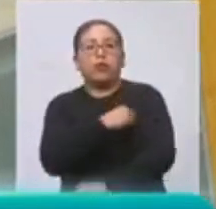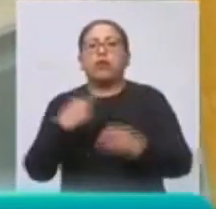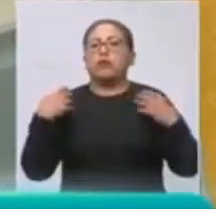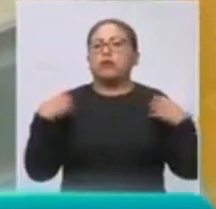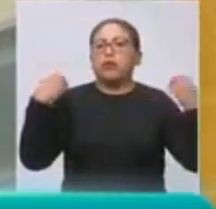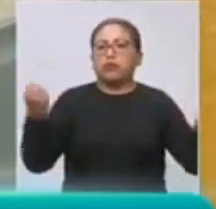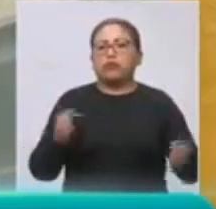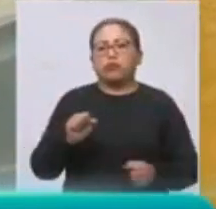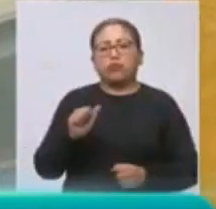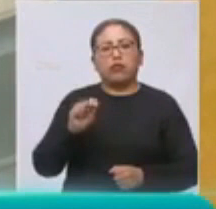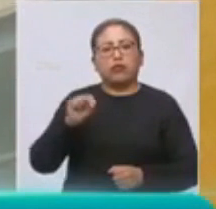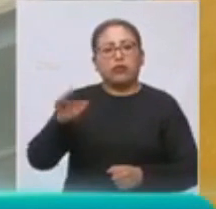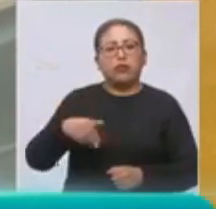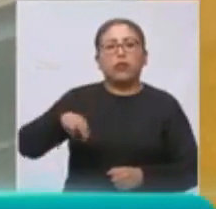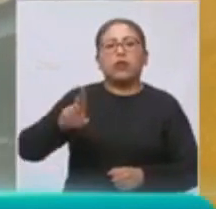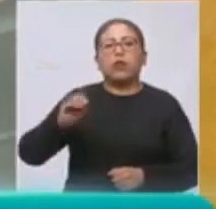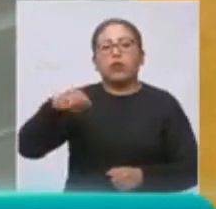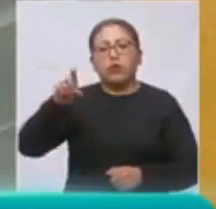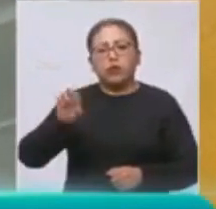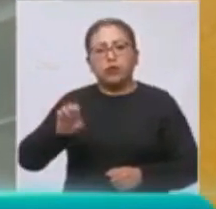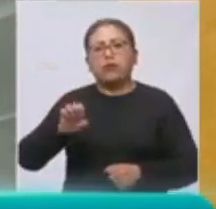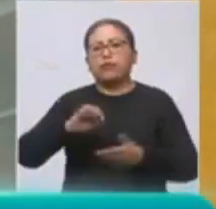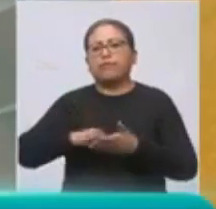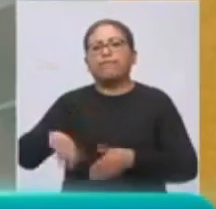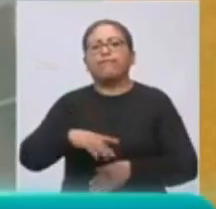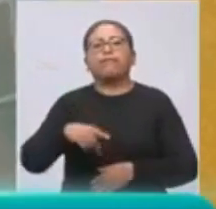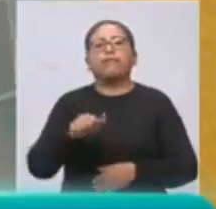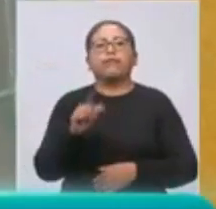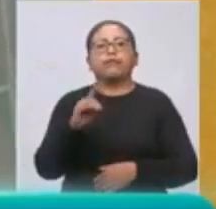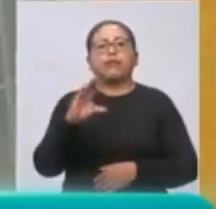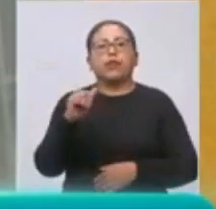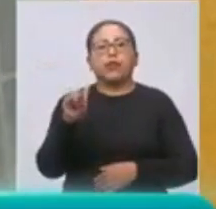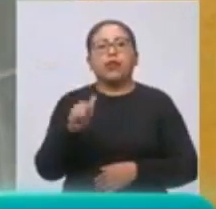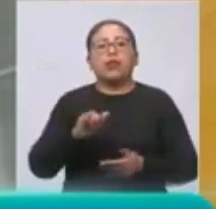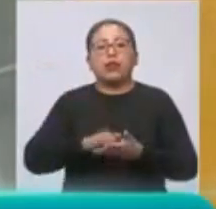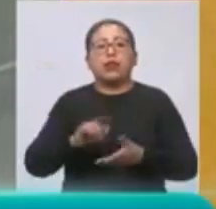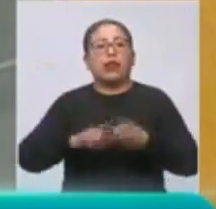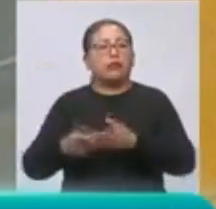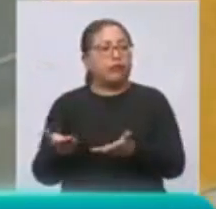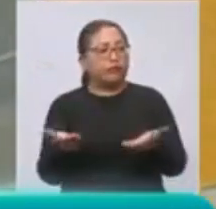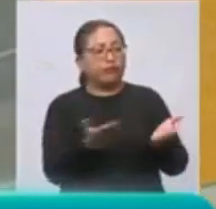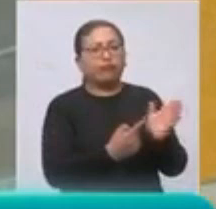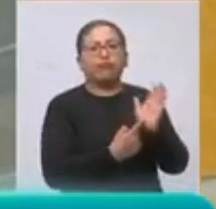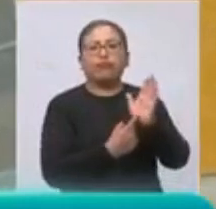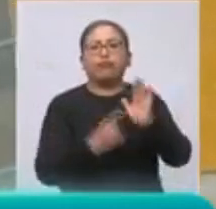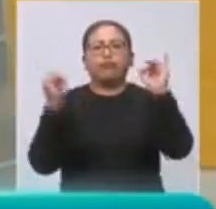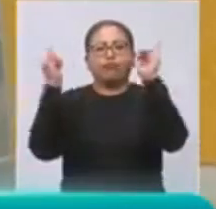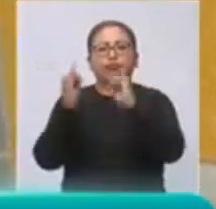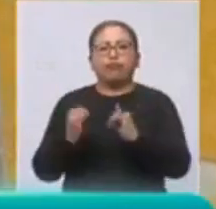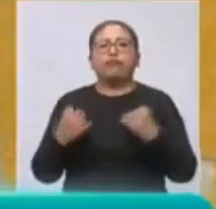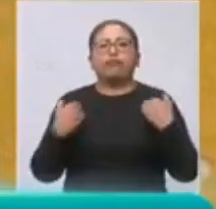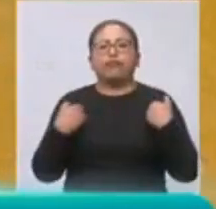Integral San Roque de Patcaya. Amigos y amigas de todo el país, de esta forma nosotros hemos querido